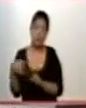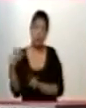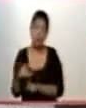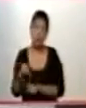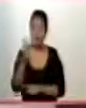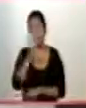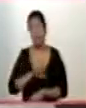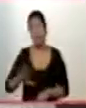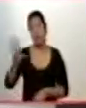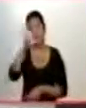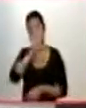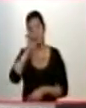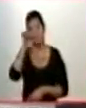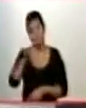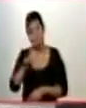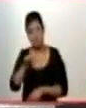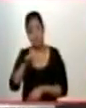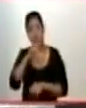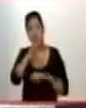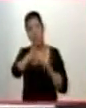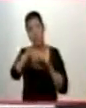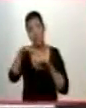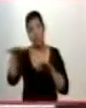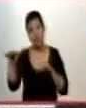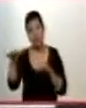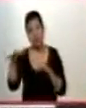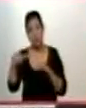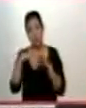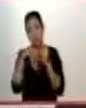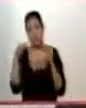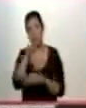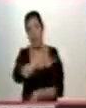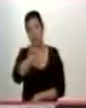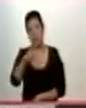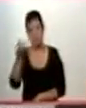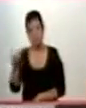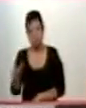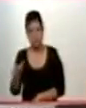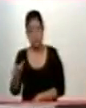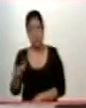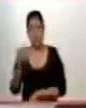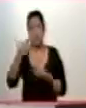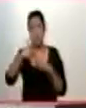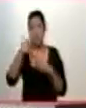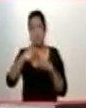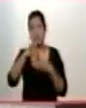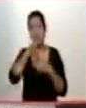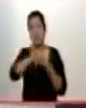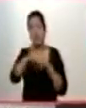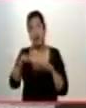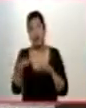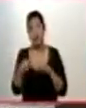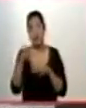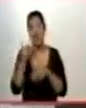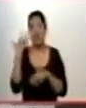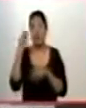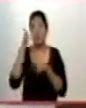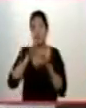la región del Caribe, nuestros vecinos, nuestros hermanos países del Caribe, de Petrocaribe, que este septiembre